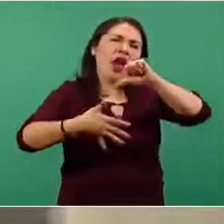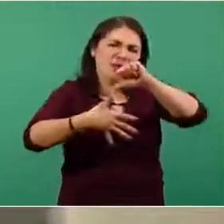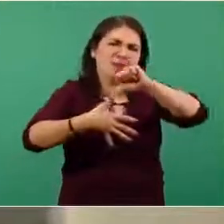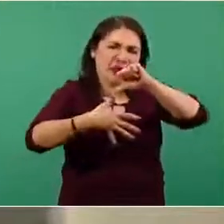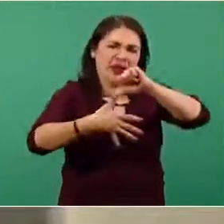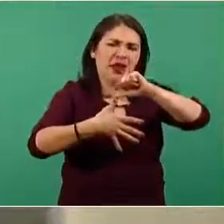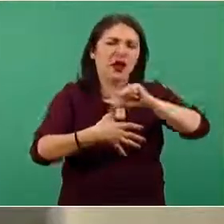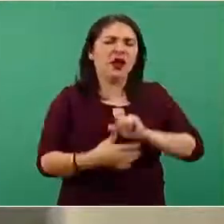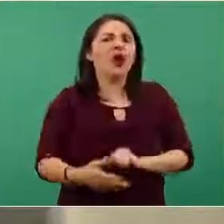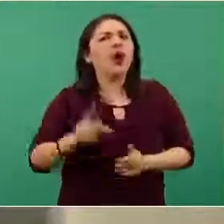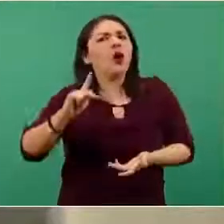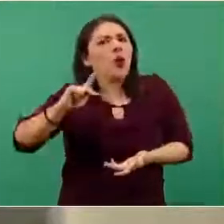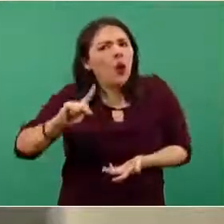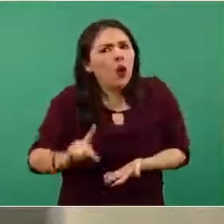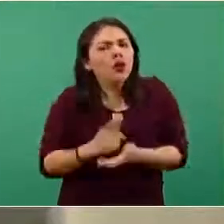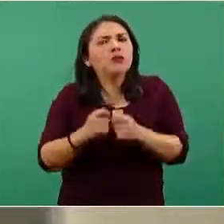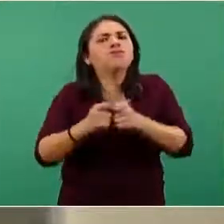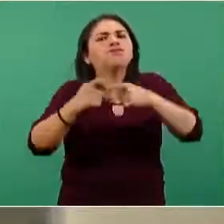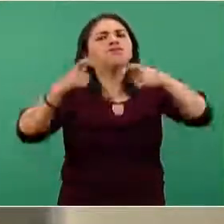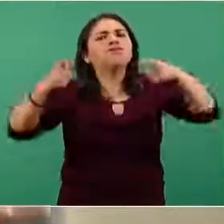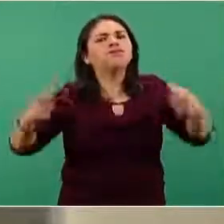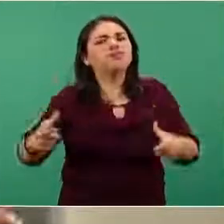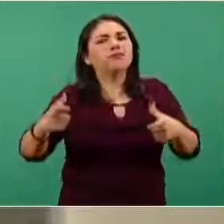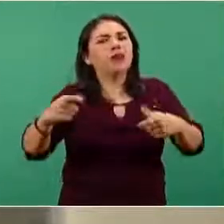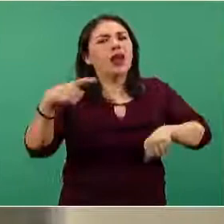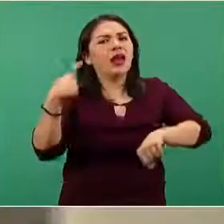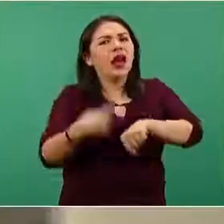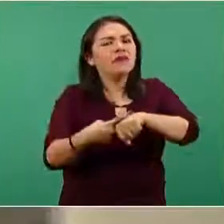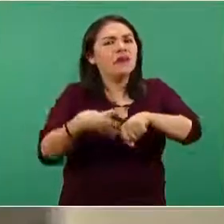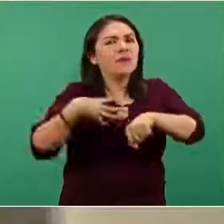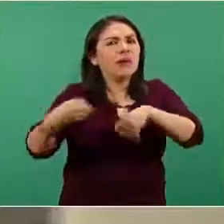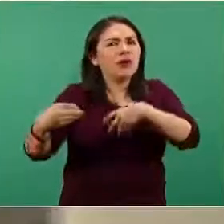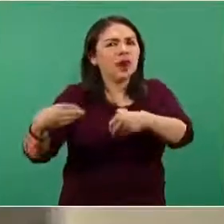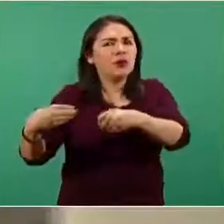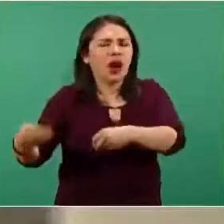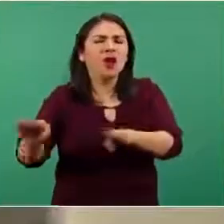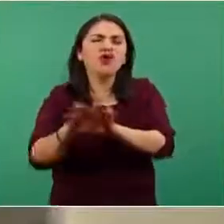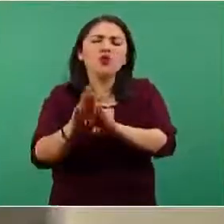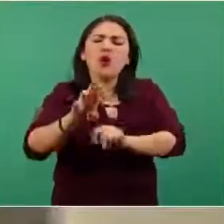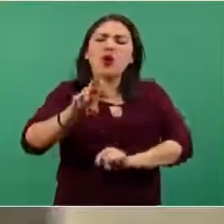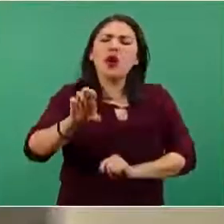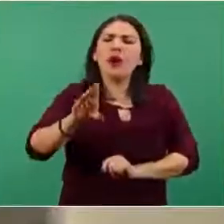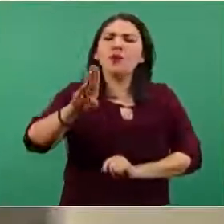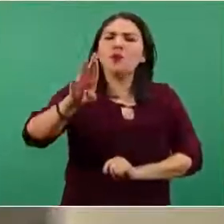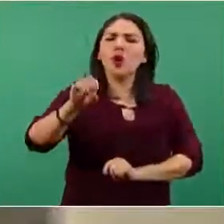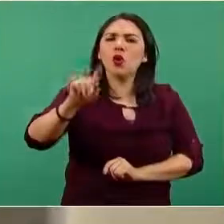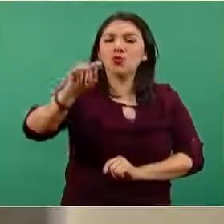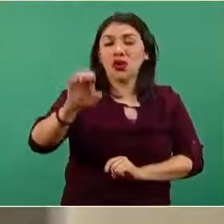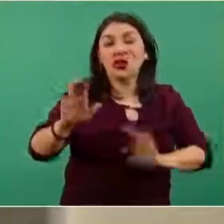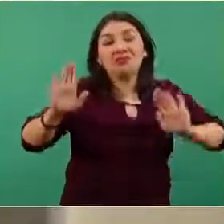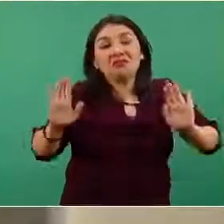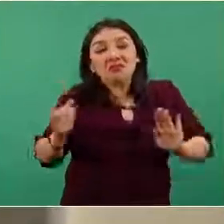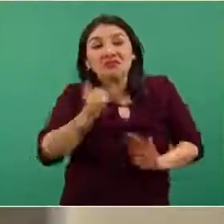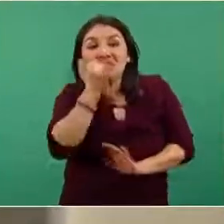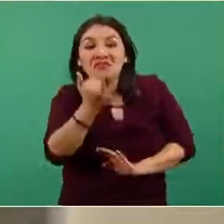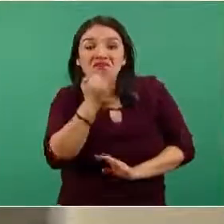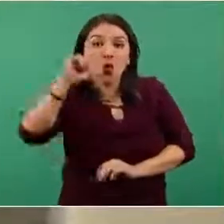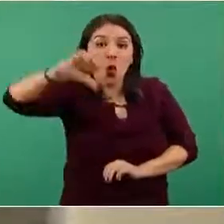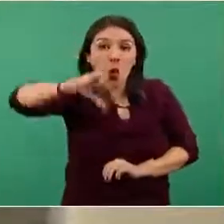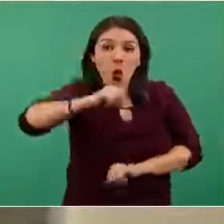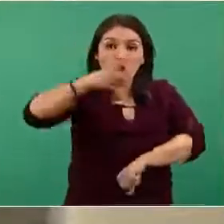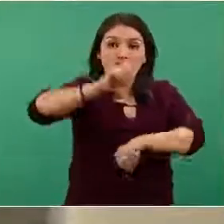de un rebrote. Bueno, no sé si llamarle así directamente. Hoy la Organización Panamericana de la